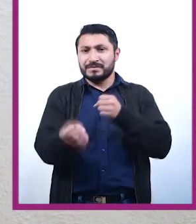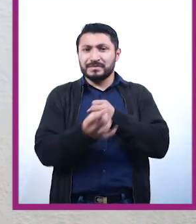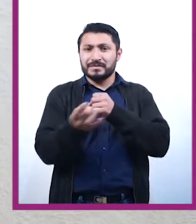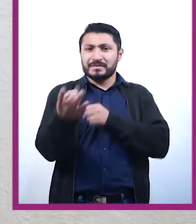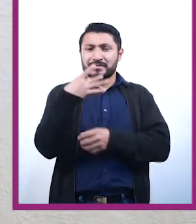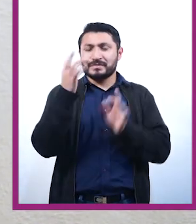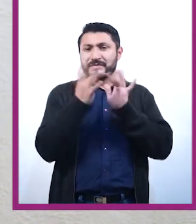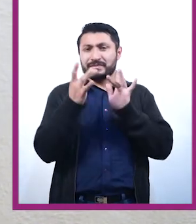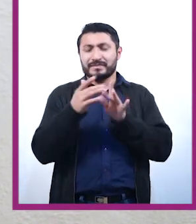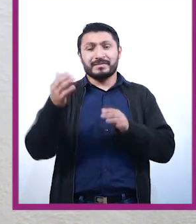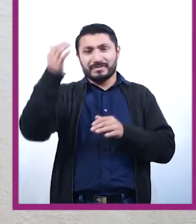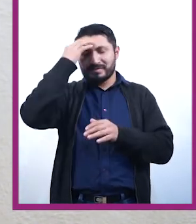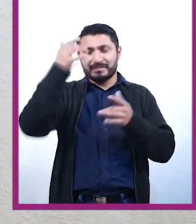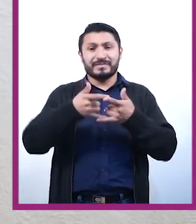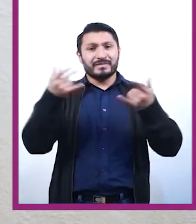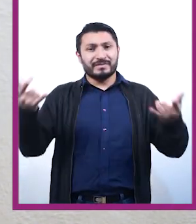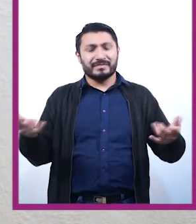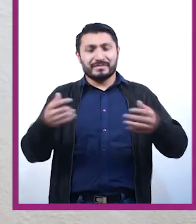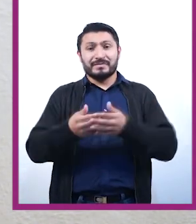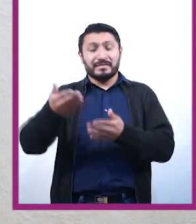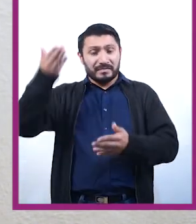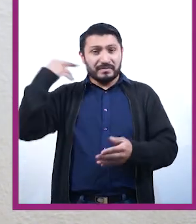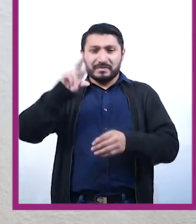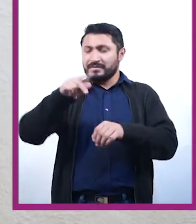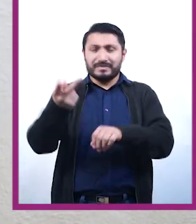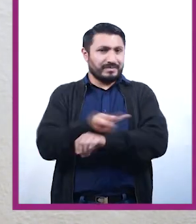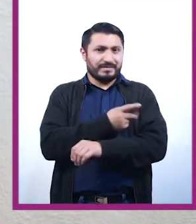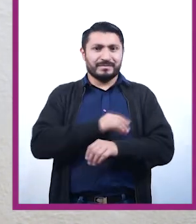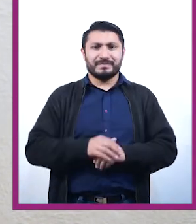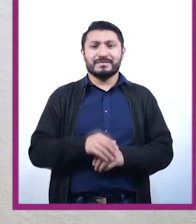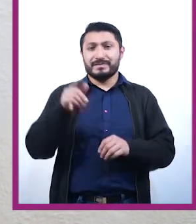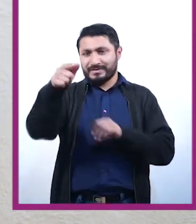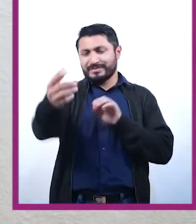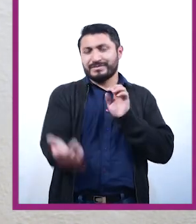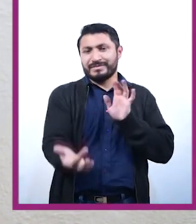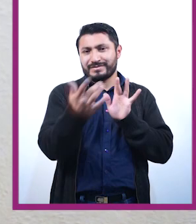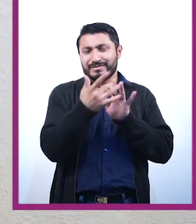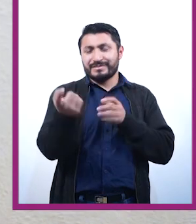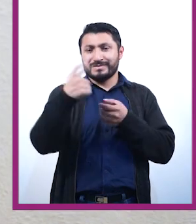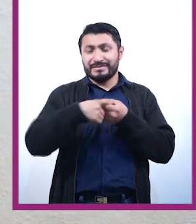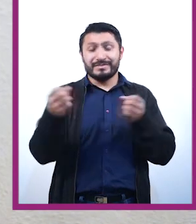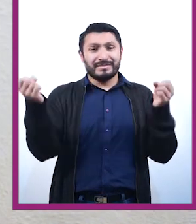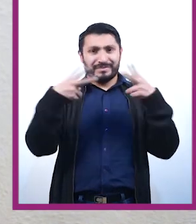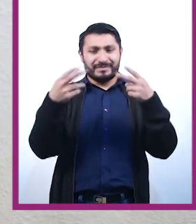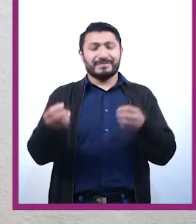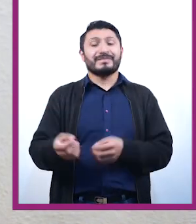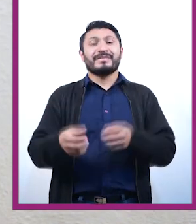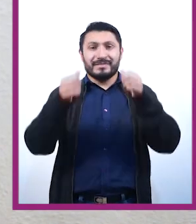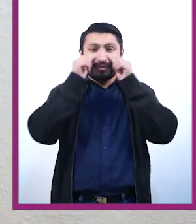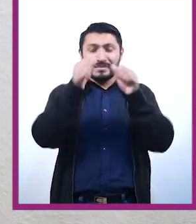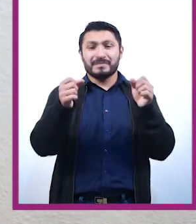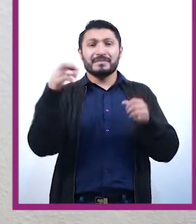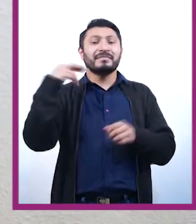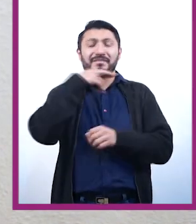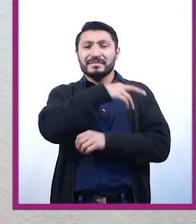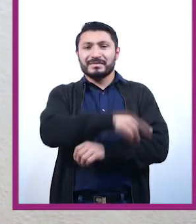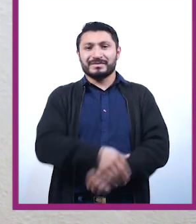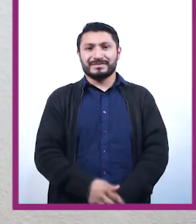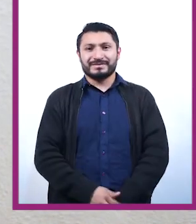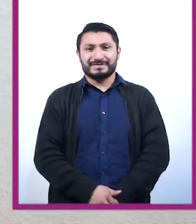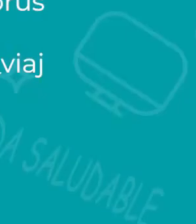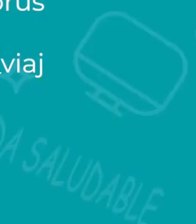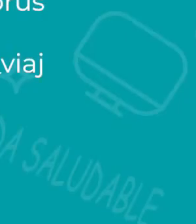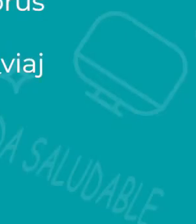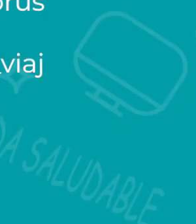en escribirnos. Hagamos conciencia histórica. El pasado no ha pasado. ¡Conéctate! Nos vemos y nos escuchamos pronto.